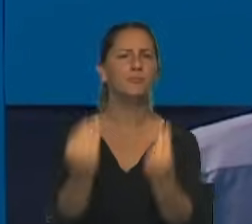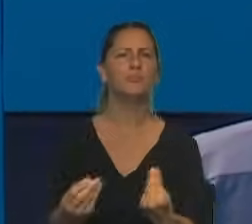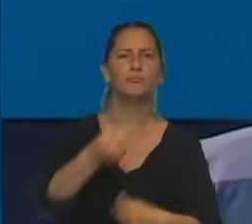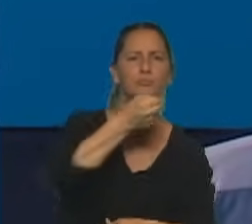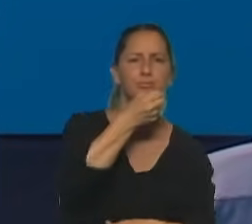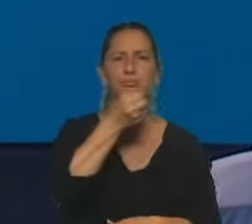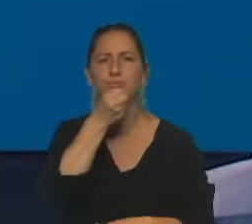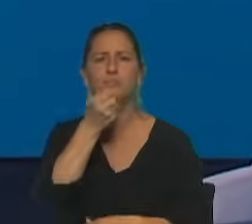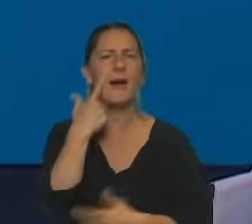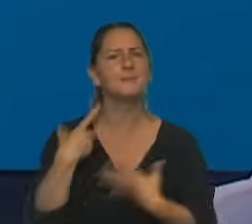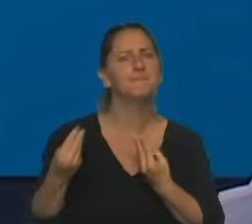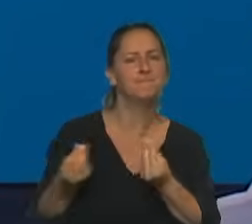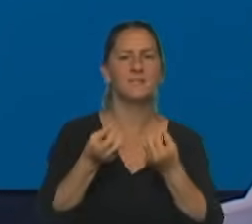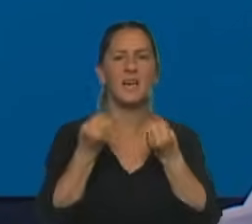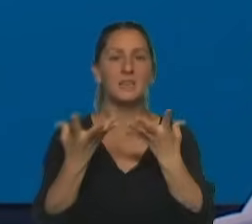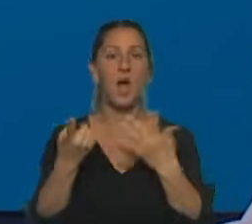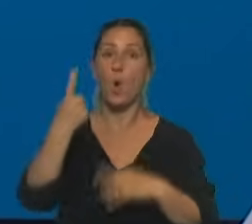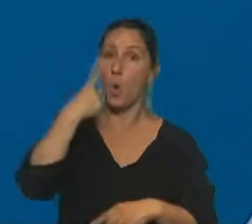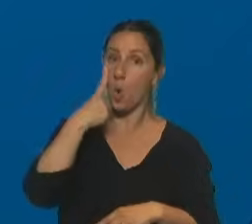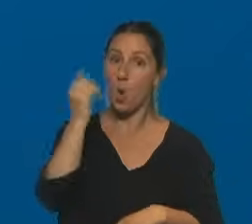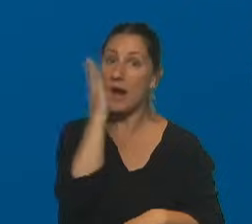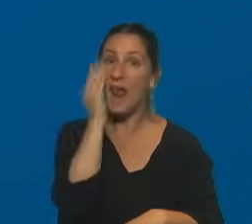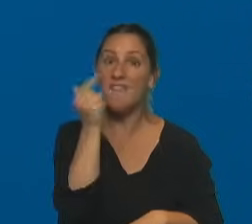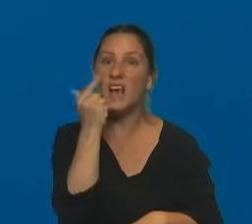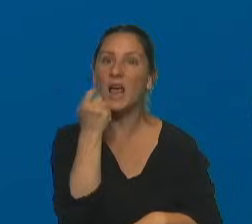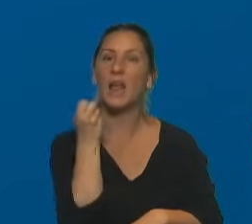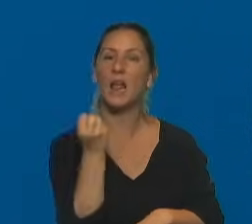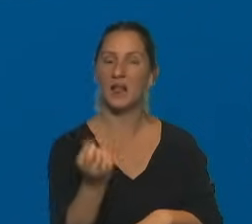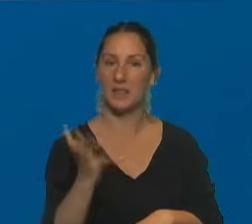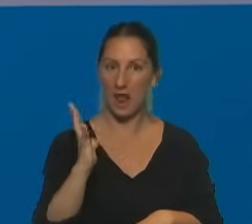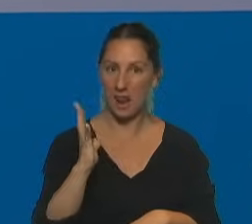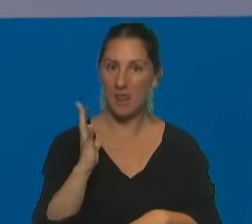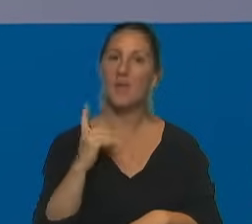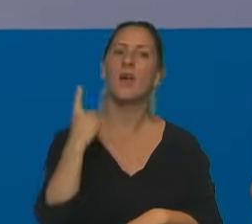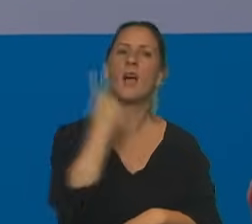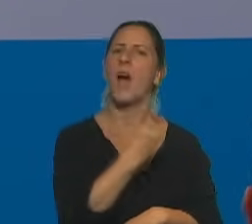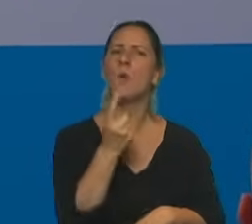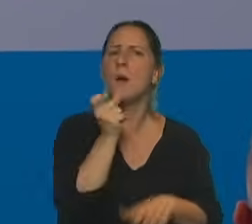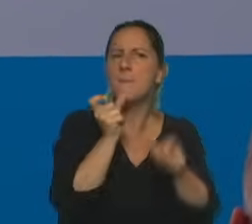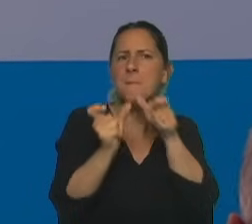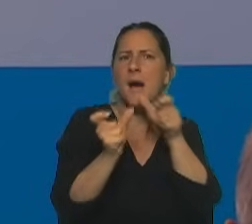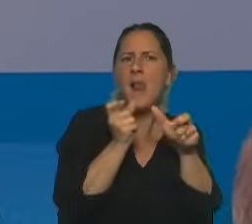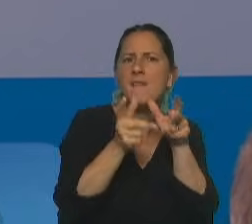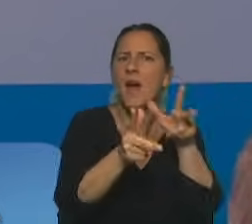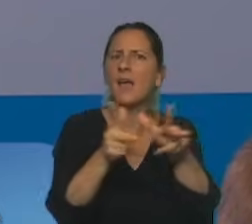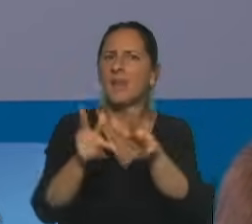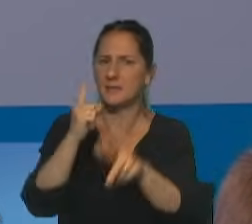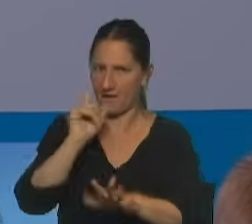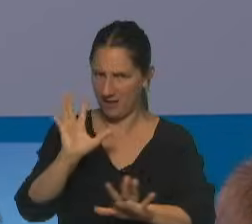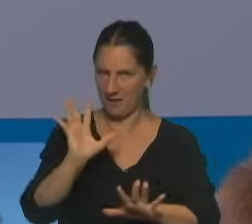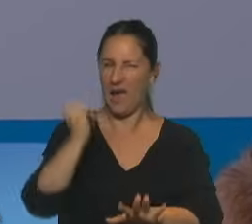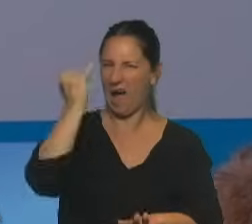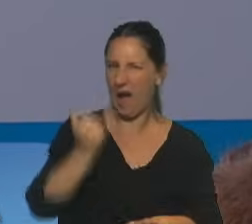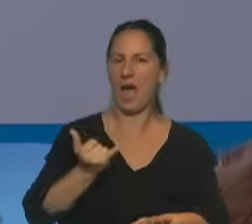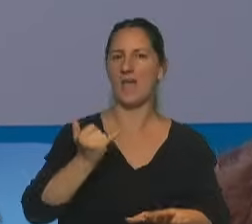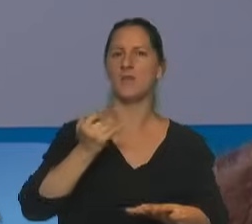dando su impresión? Atención con los rostros y mucha atención con todas y cada una de las palabras. Las palabras no son ingenuas y